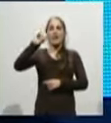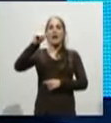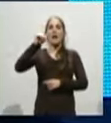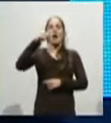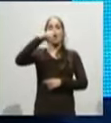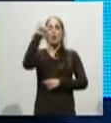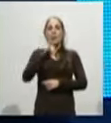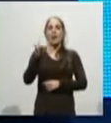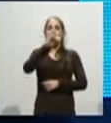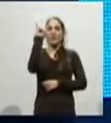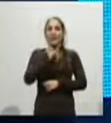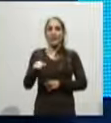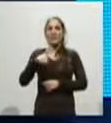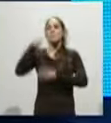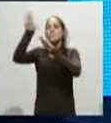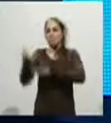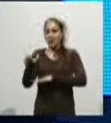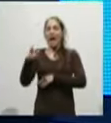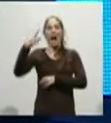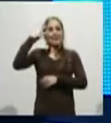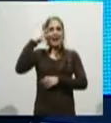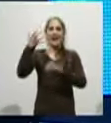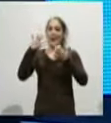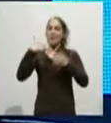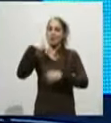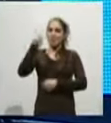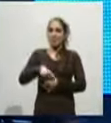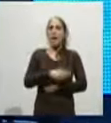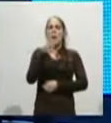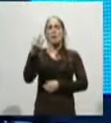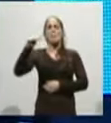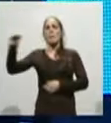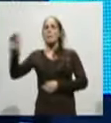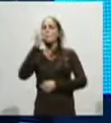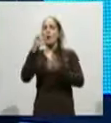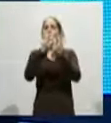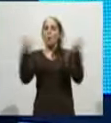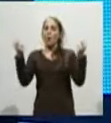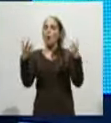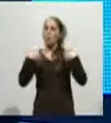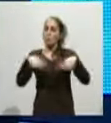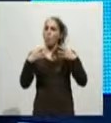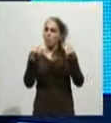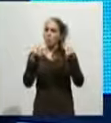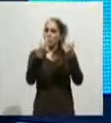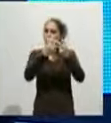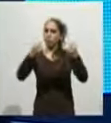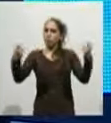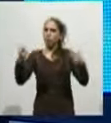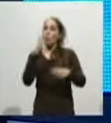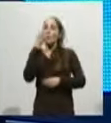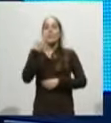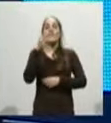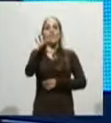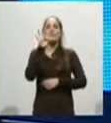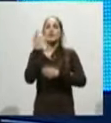a nuestro drag ganador. Pero quedan más miembros del jurado. ¿Ah, sí? Claro, porque son muchos. Cuéntame. Es que la decisión tiene que ser lo más democrática